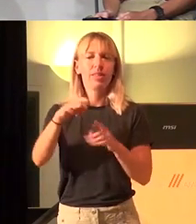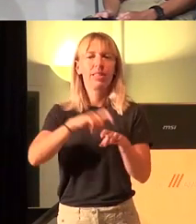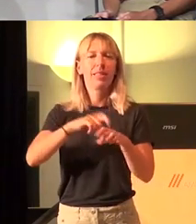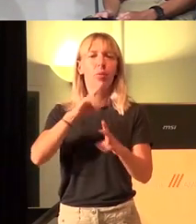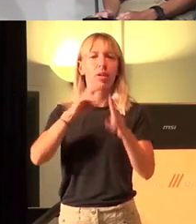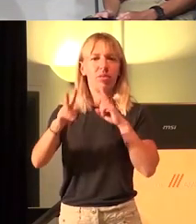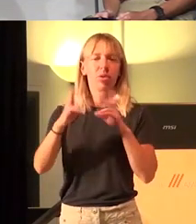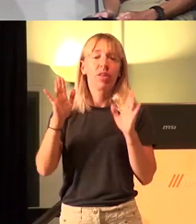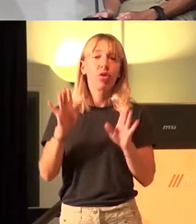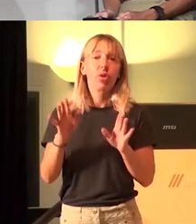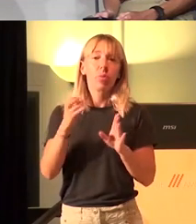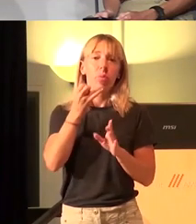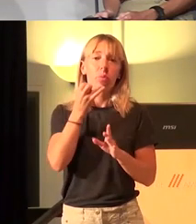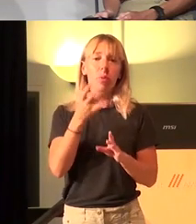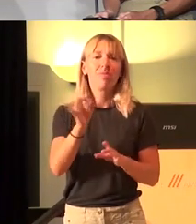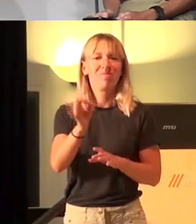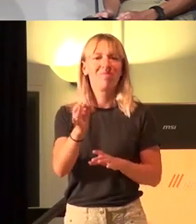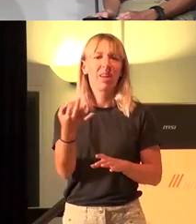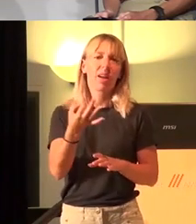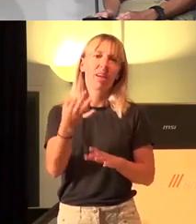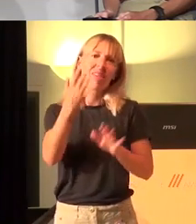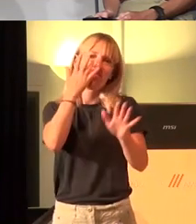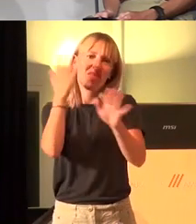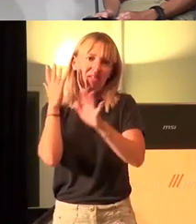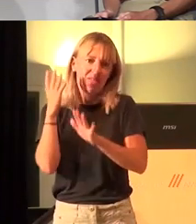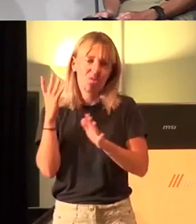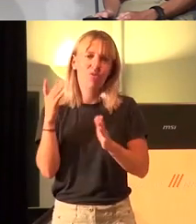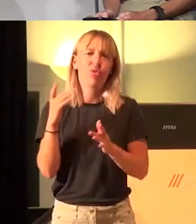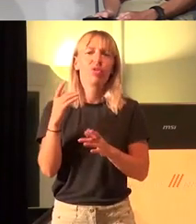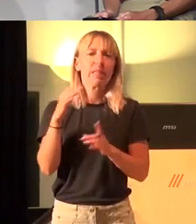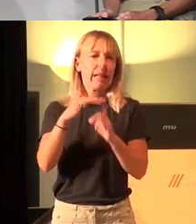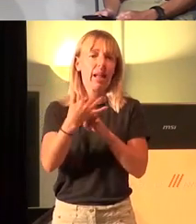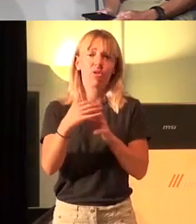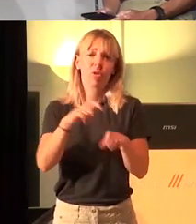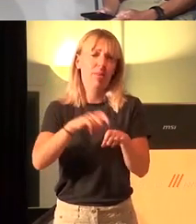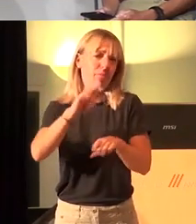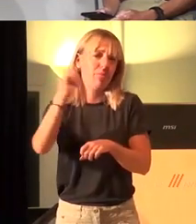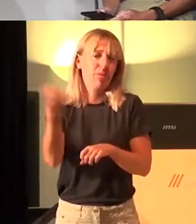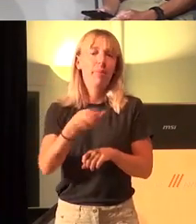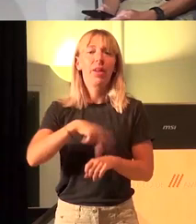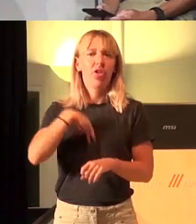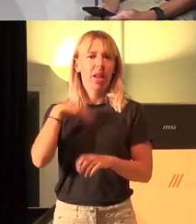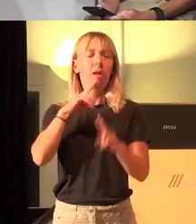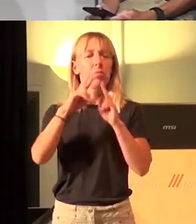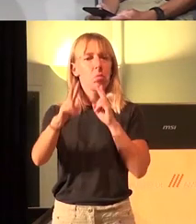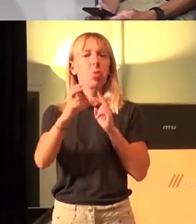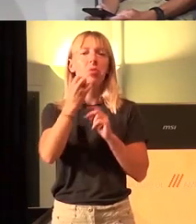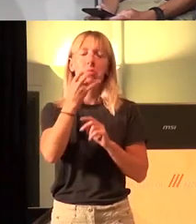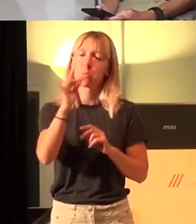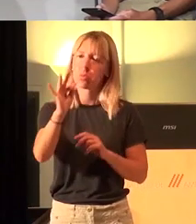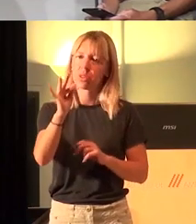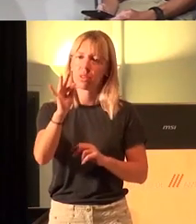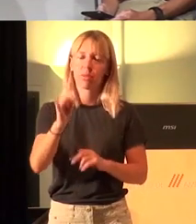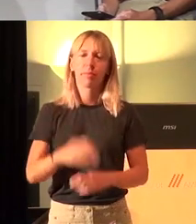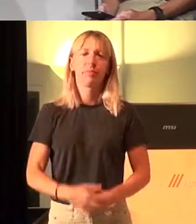lo cual, pues bueno, es verdad que son 10 años y hemos tenido casos de todo tipo, pero en general la respuesta ha sido muy, muy